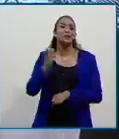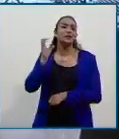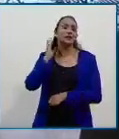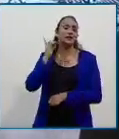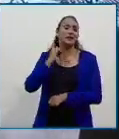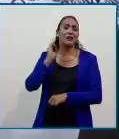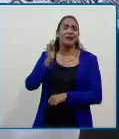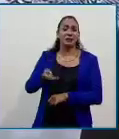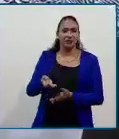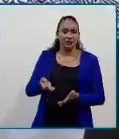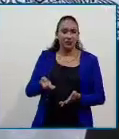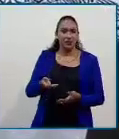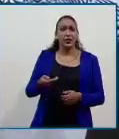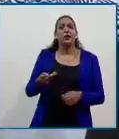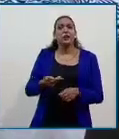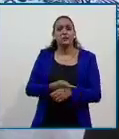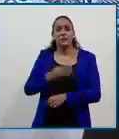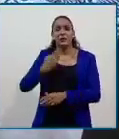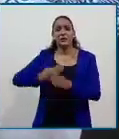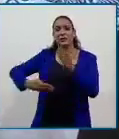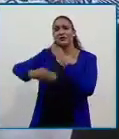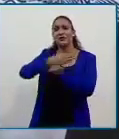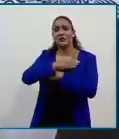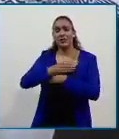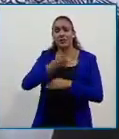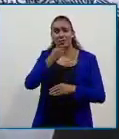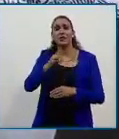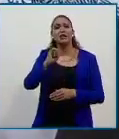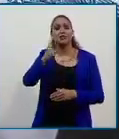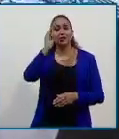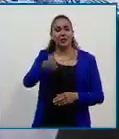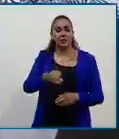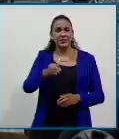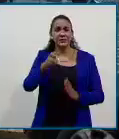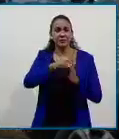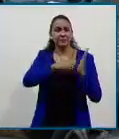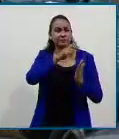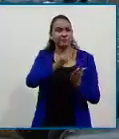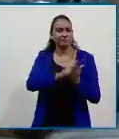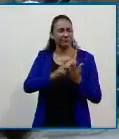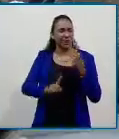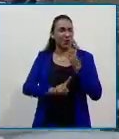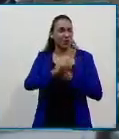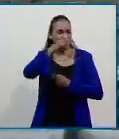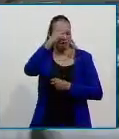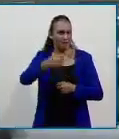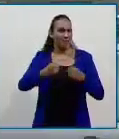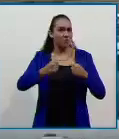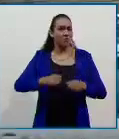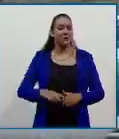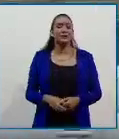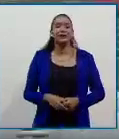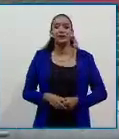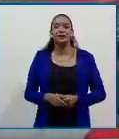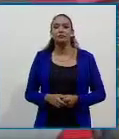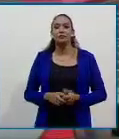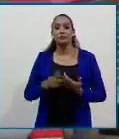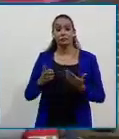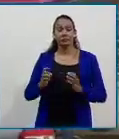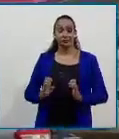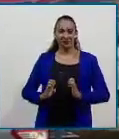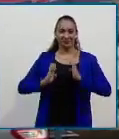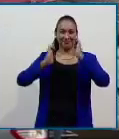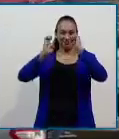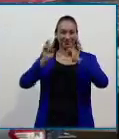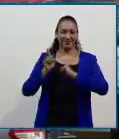entrante y la futura presidenta se empeñan en aprobar esa iniciativa. En la escalinata del edificio de San Lázaro del